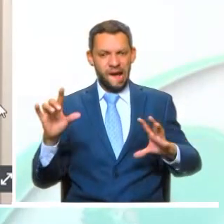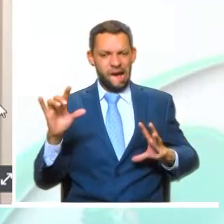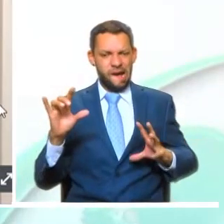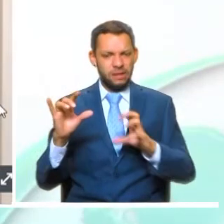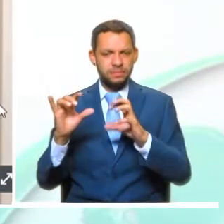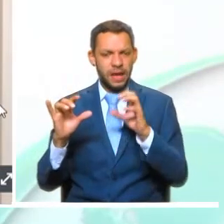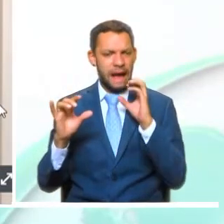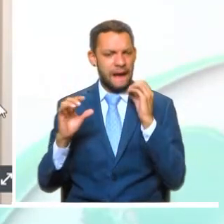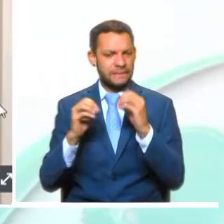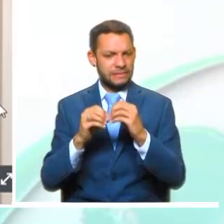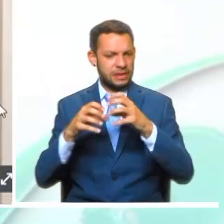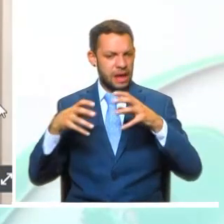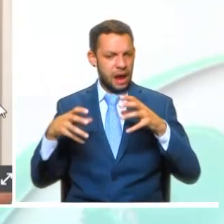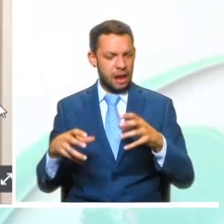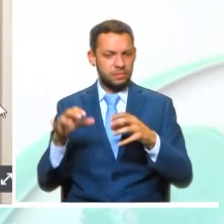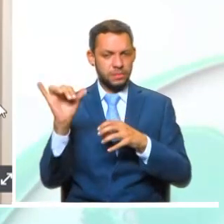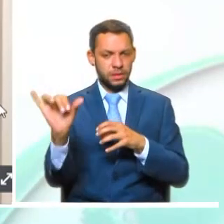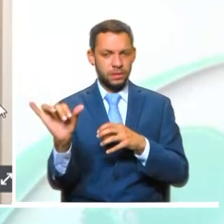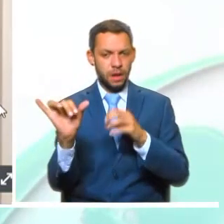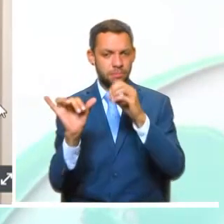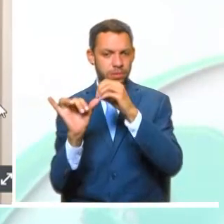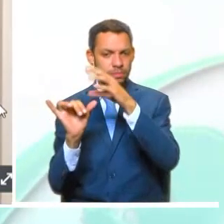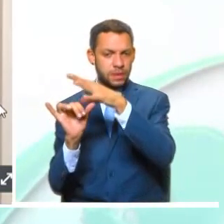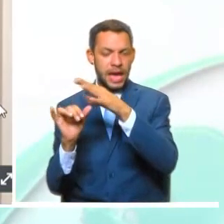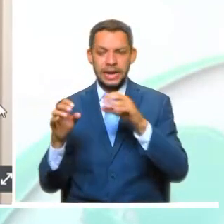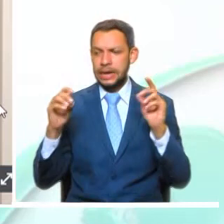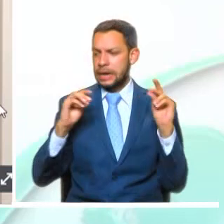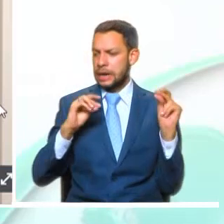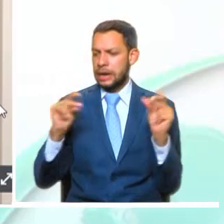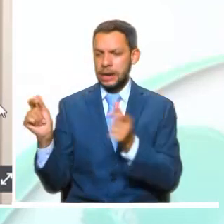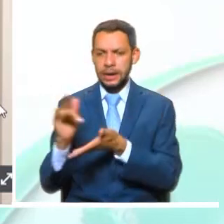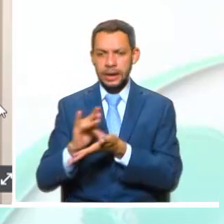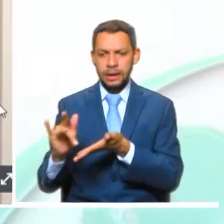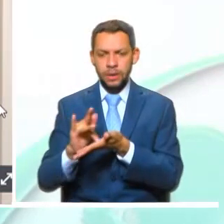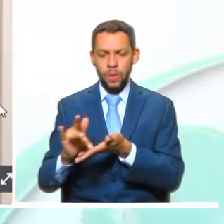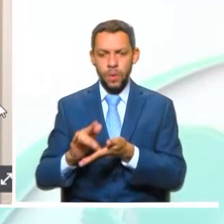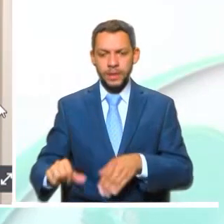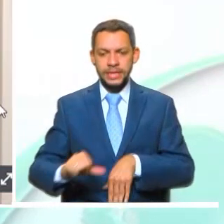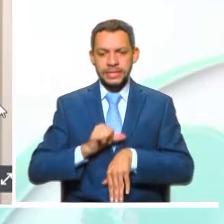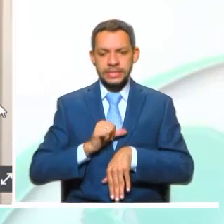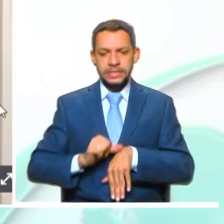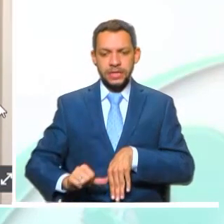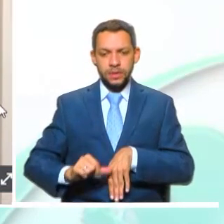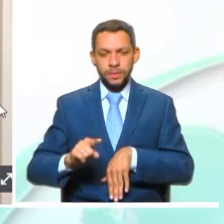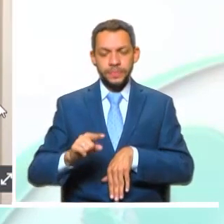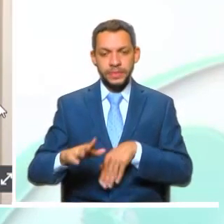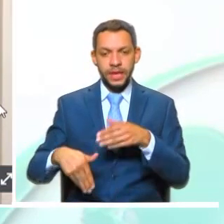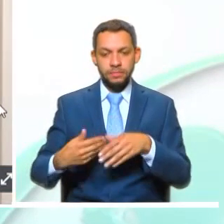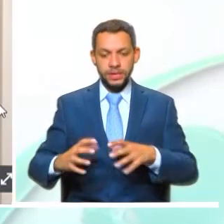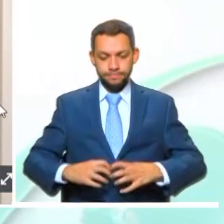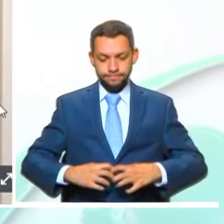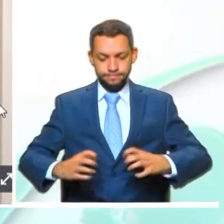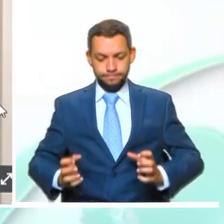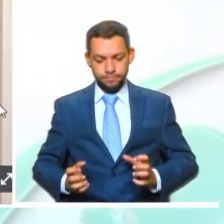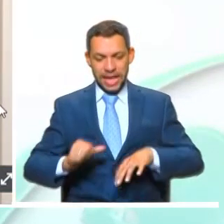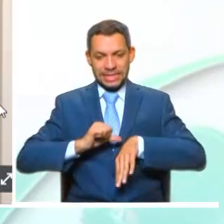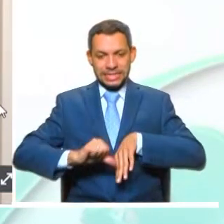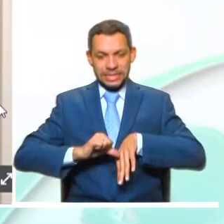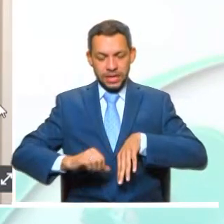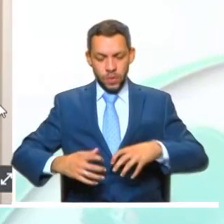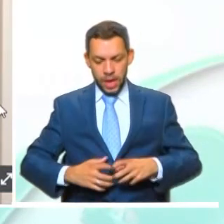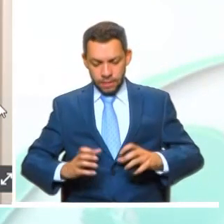un ovario inmediatamente la programa para cirugía y la operan y le encuentran un tumor muy